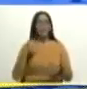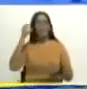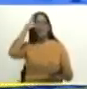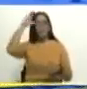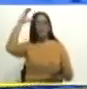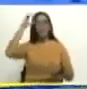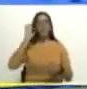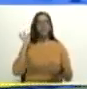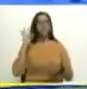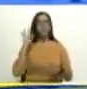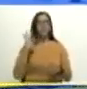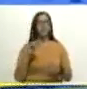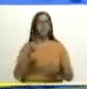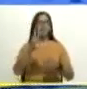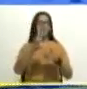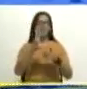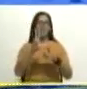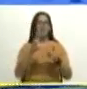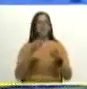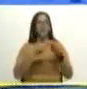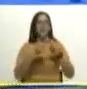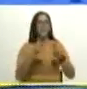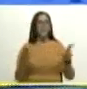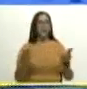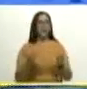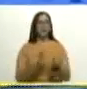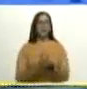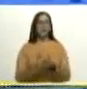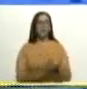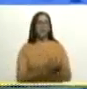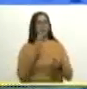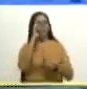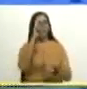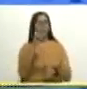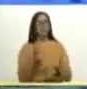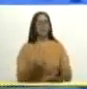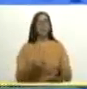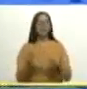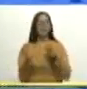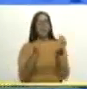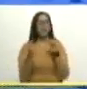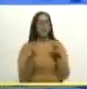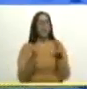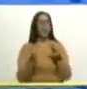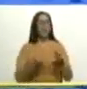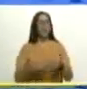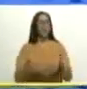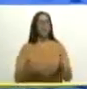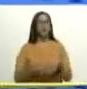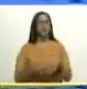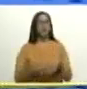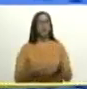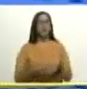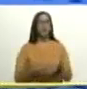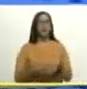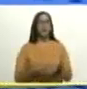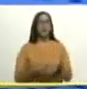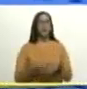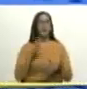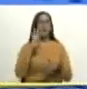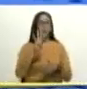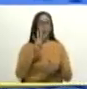de expresarse. Tercer consenso, la paz, la tolerancia, el respeto, el diálogo permanente. Y un cuarto